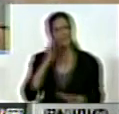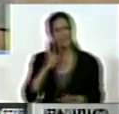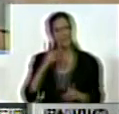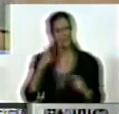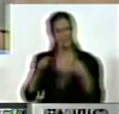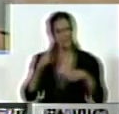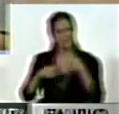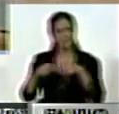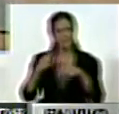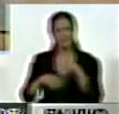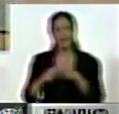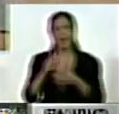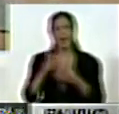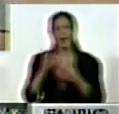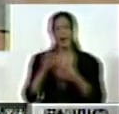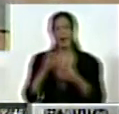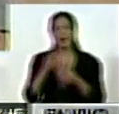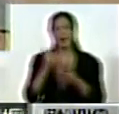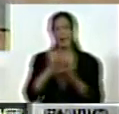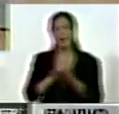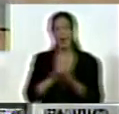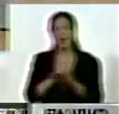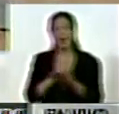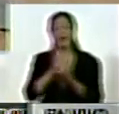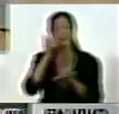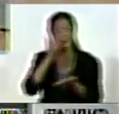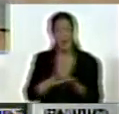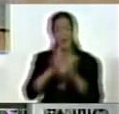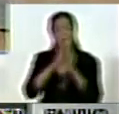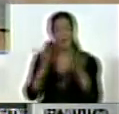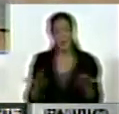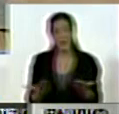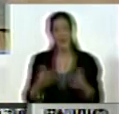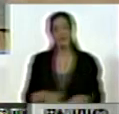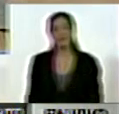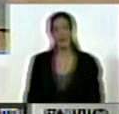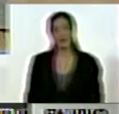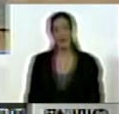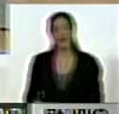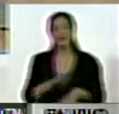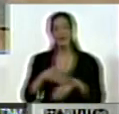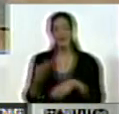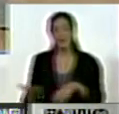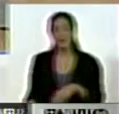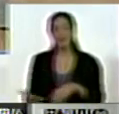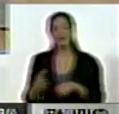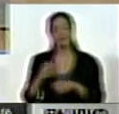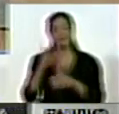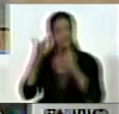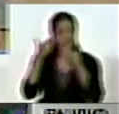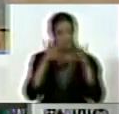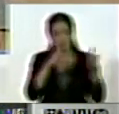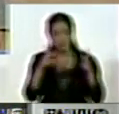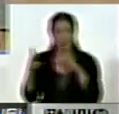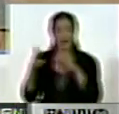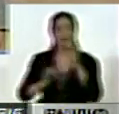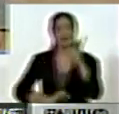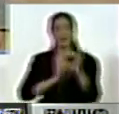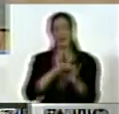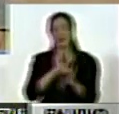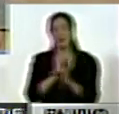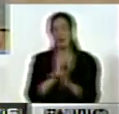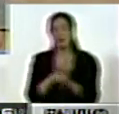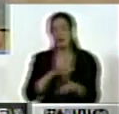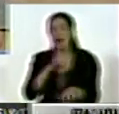tráfico de pasaportes, al servicio del terrorismo internacional. Algo muy